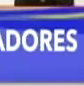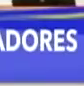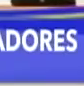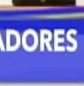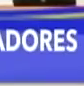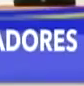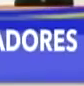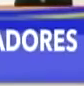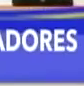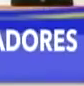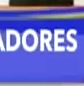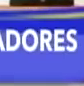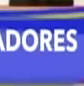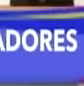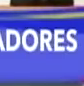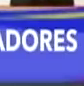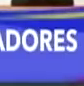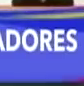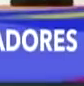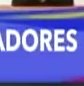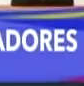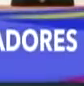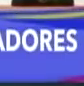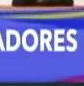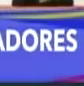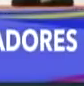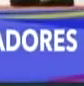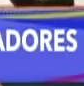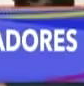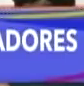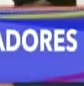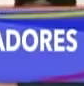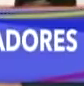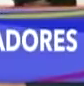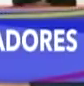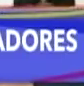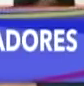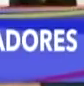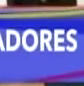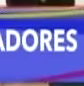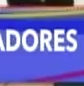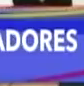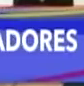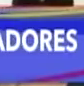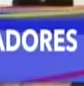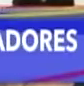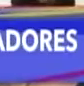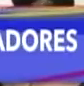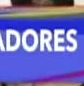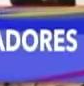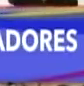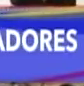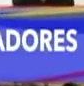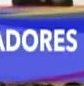redireccionar correctamente los recursos en bolívares, en petros, en euros, en yuanes, en la